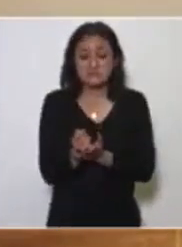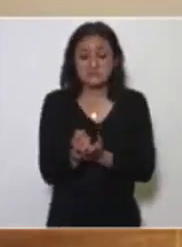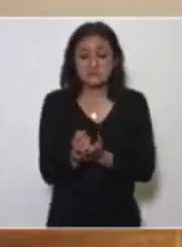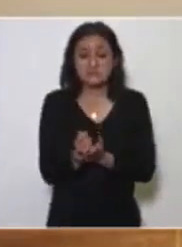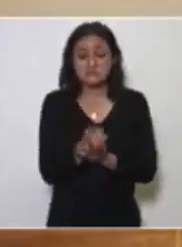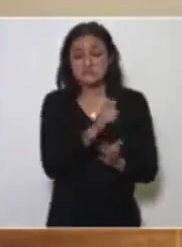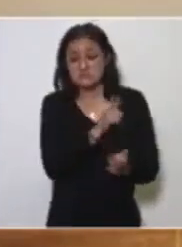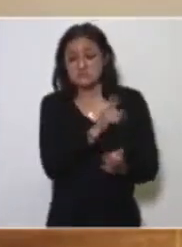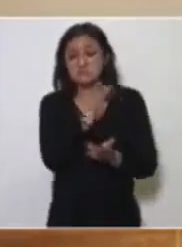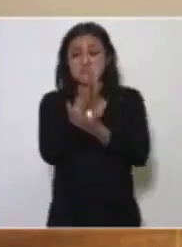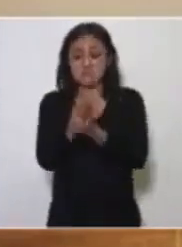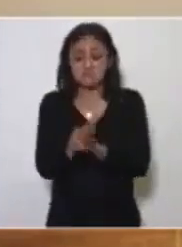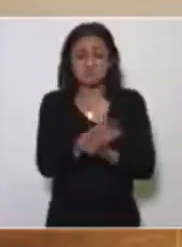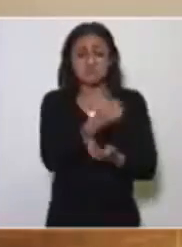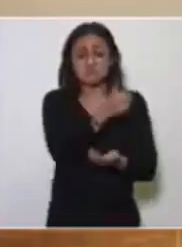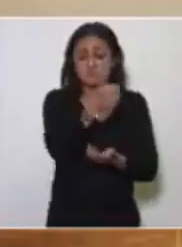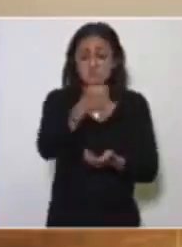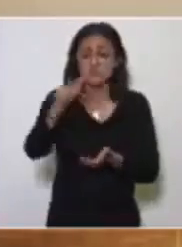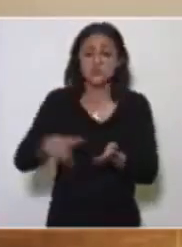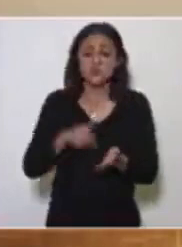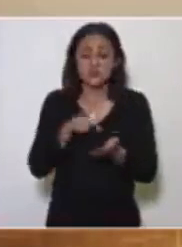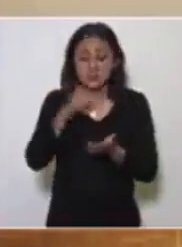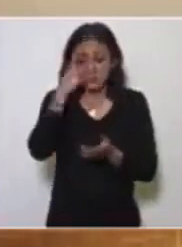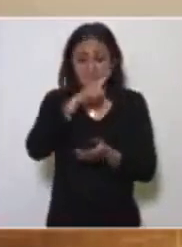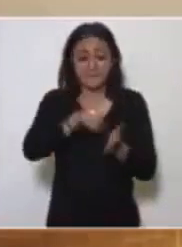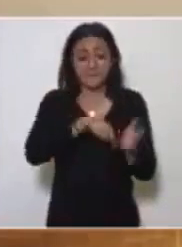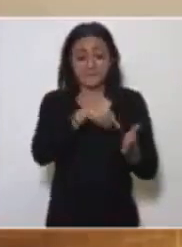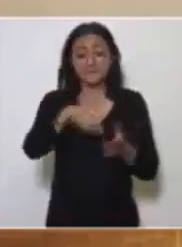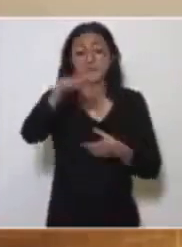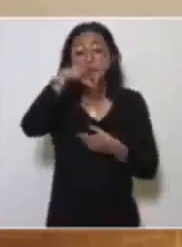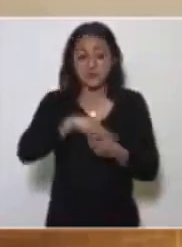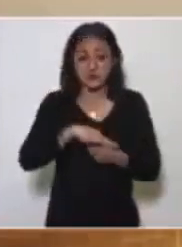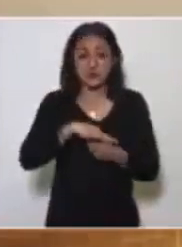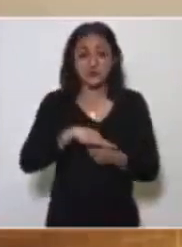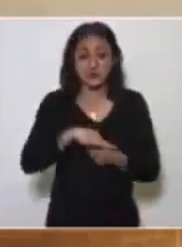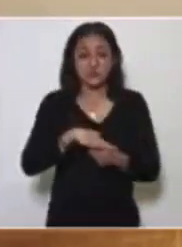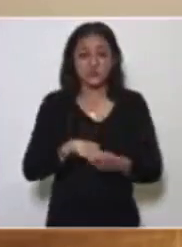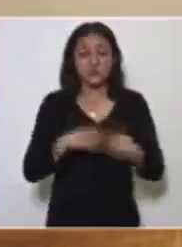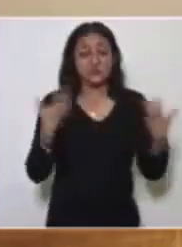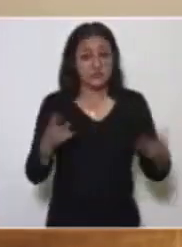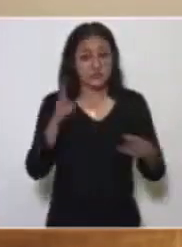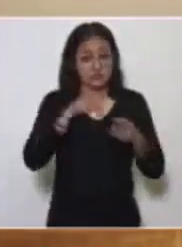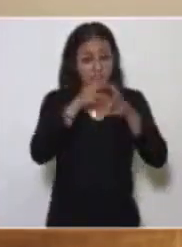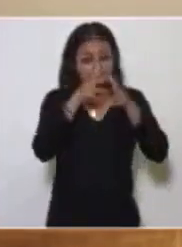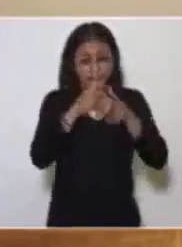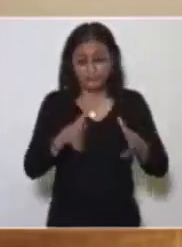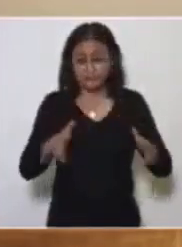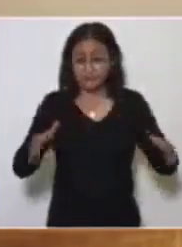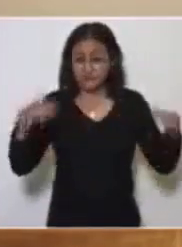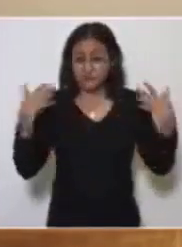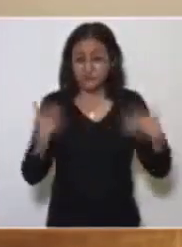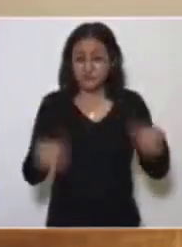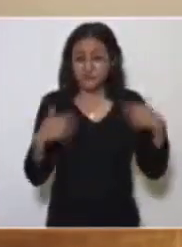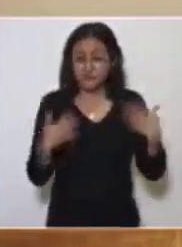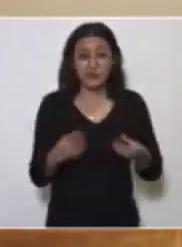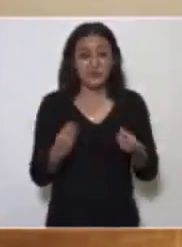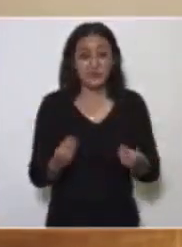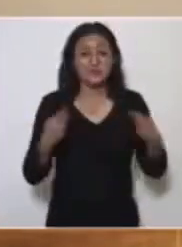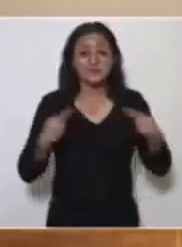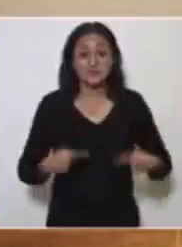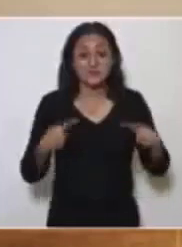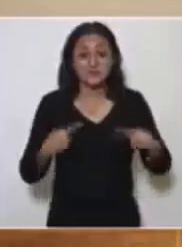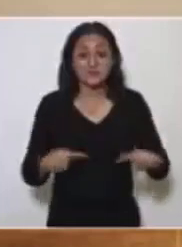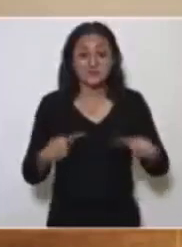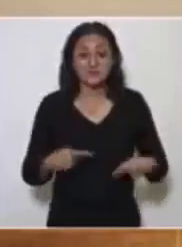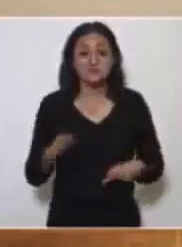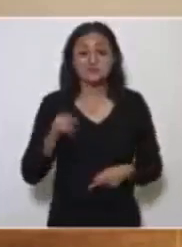y acudir a los centros de votación en una cantidad verdaderamente destacada, que